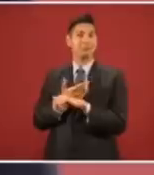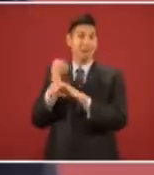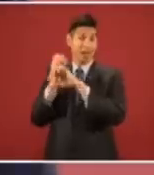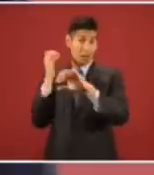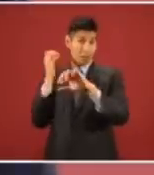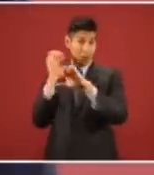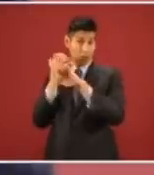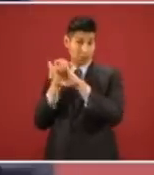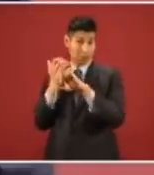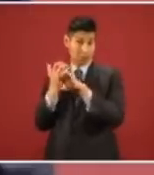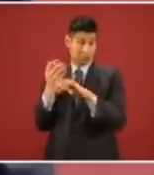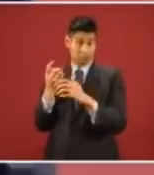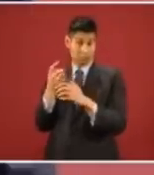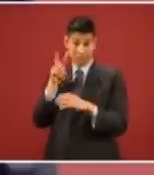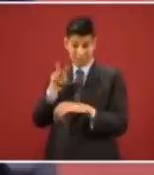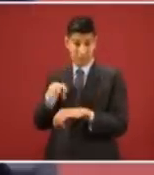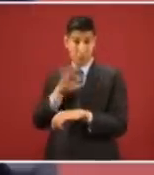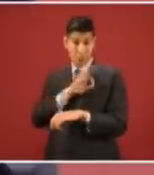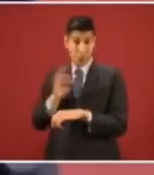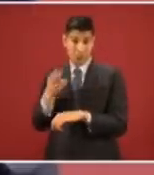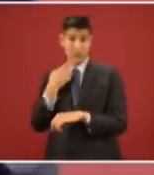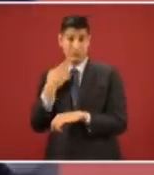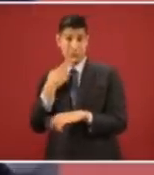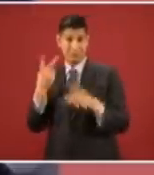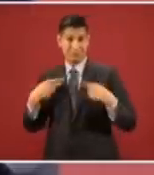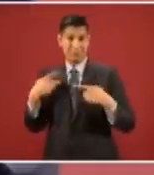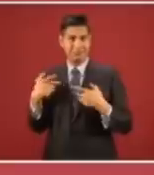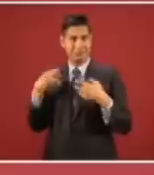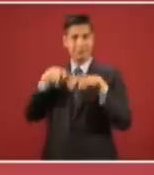el traslado de personas, tienen un accidente,